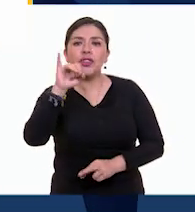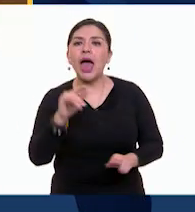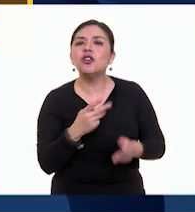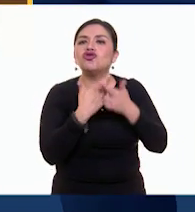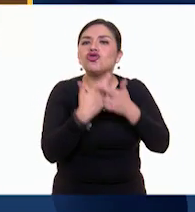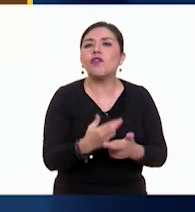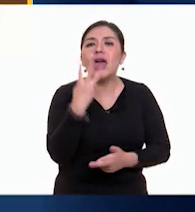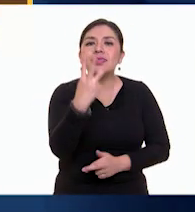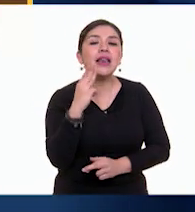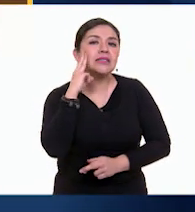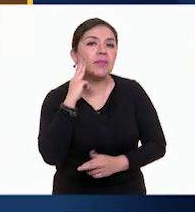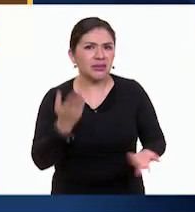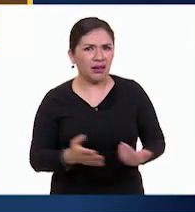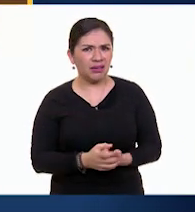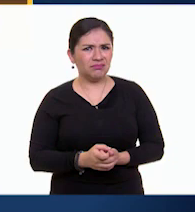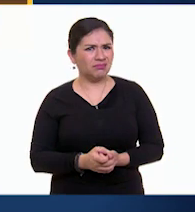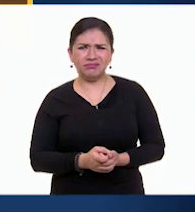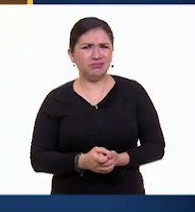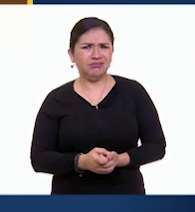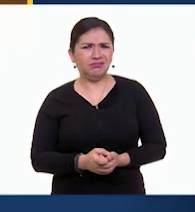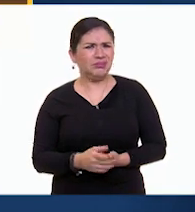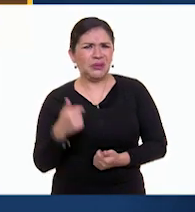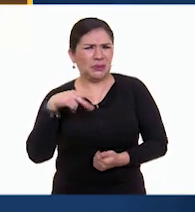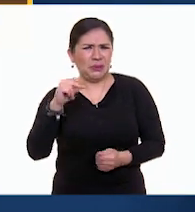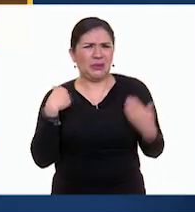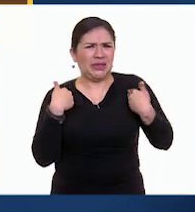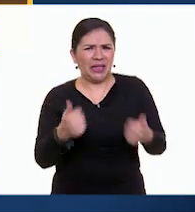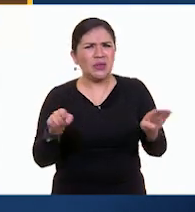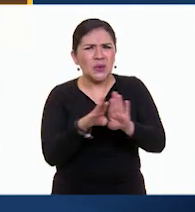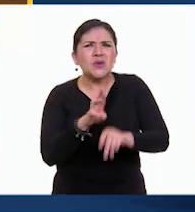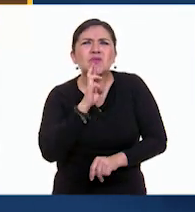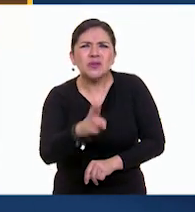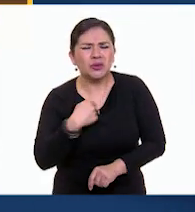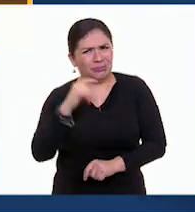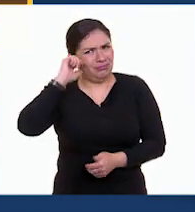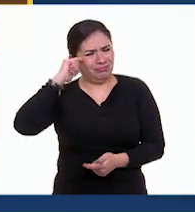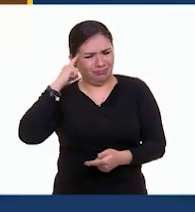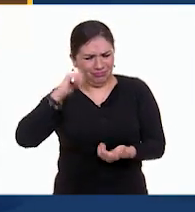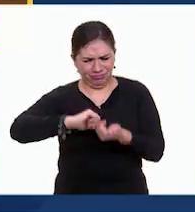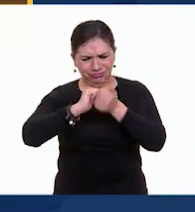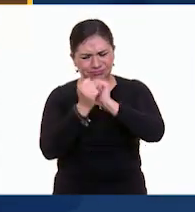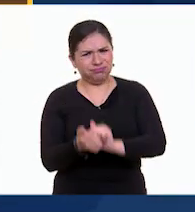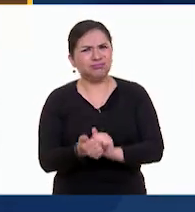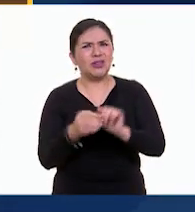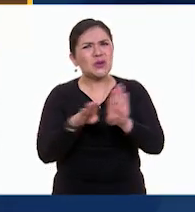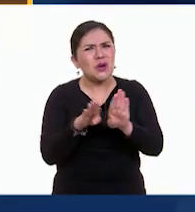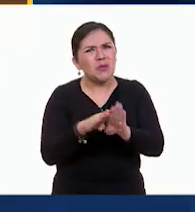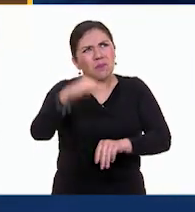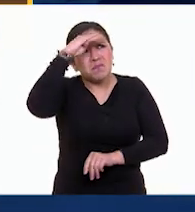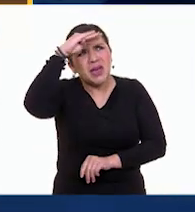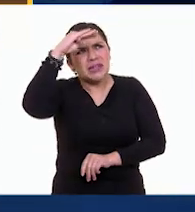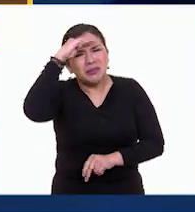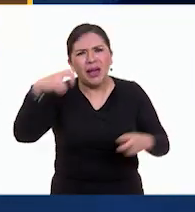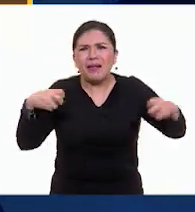manzanas. No, pues no encuentro la respuesta y ya me puse nervioso, Carola. Por más que pienso,